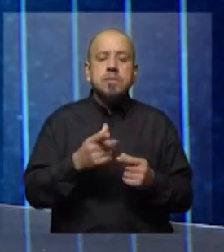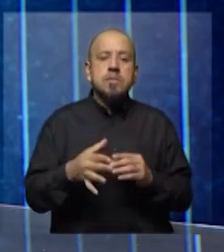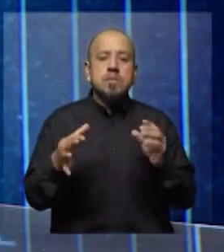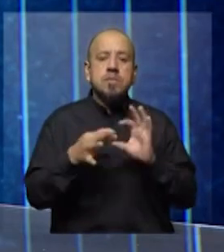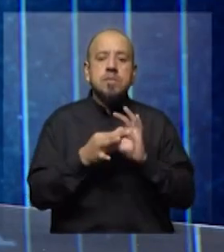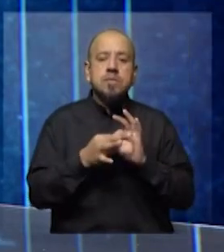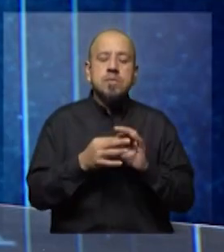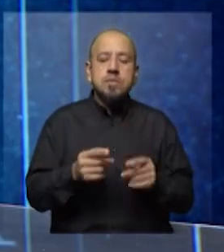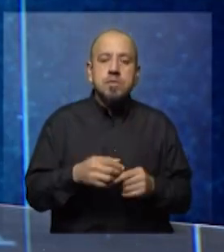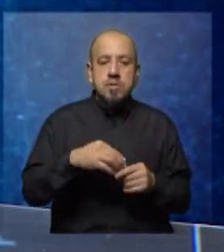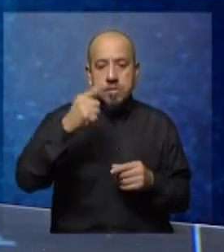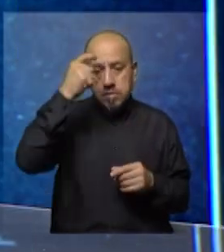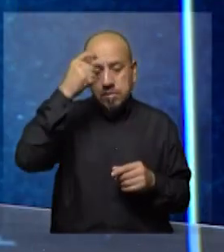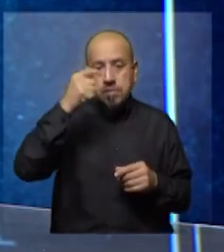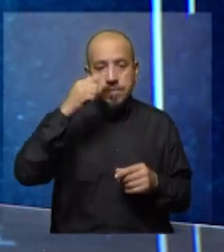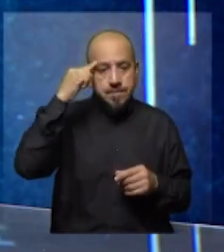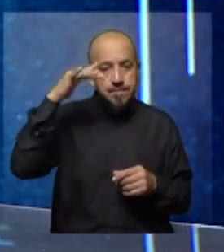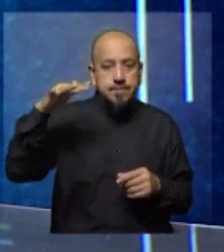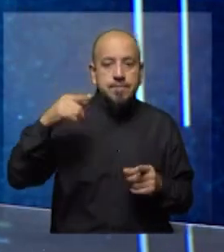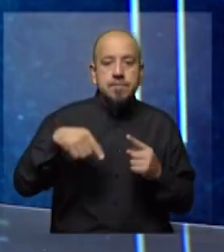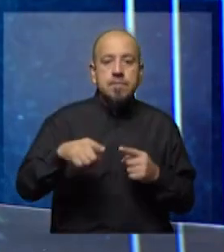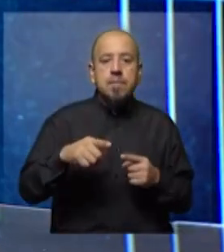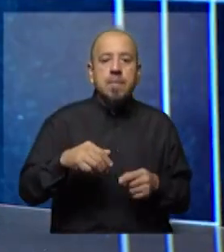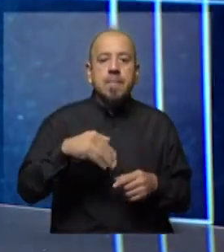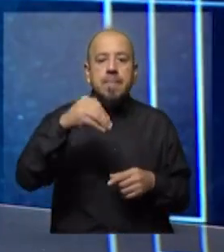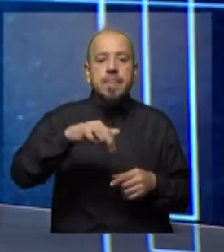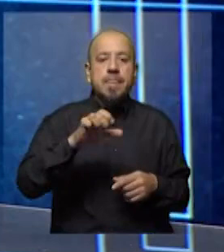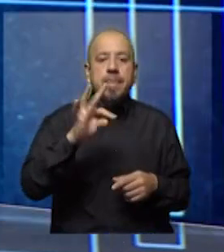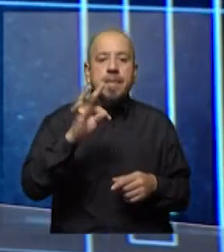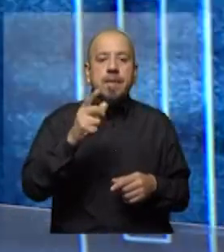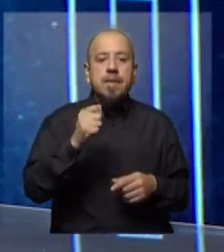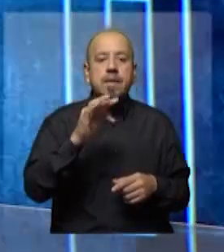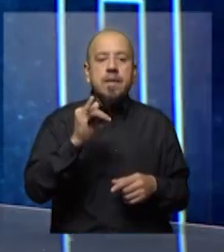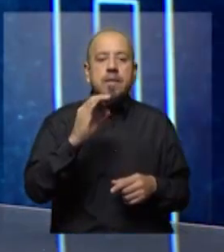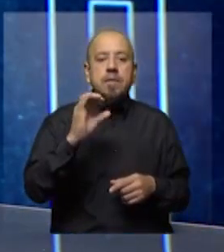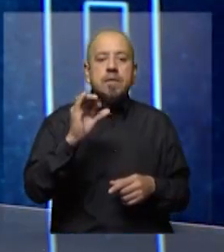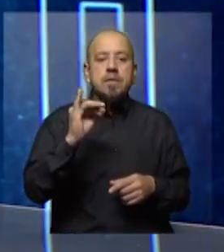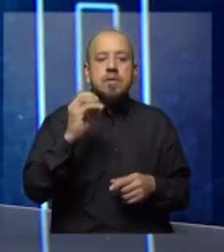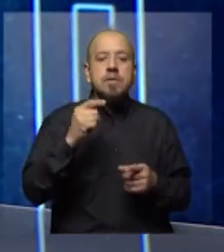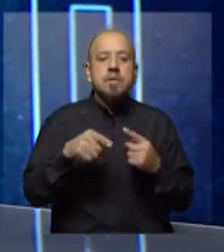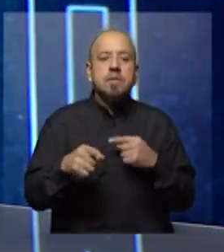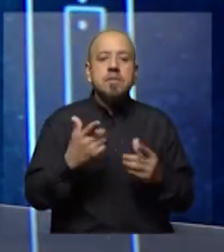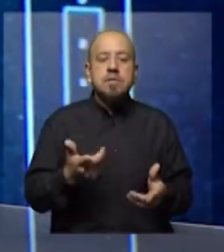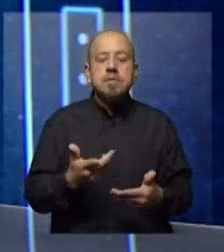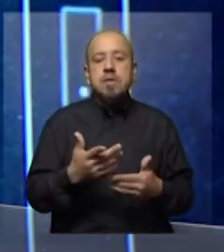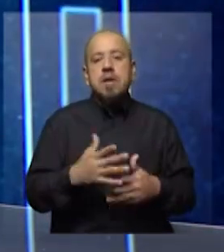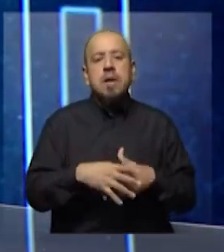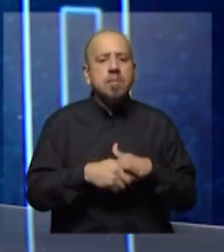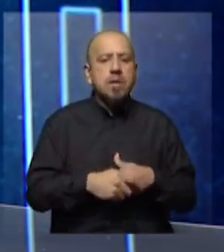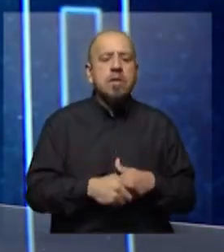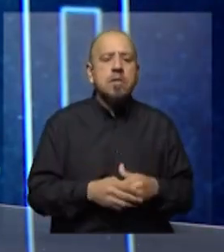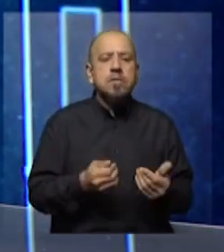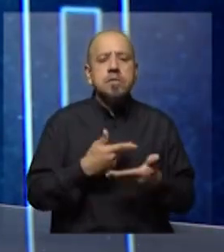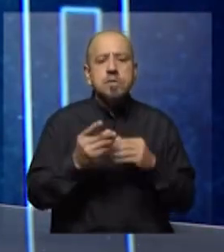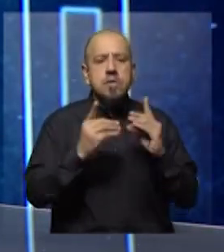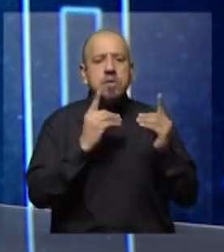entre ciencia y filosofía entre ciencia y metafísica como se decía en la época del contexto del amigable dialógico